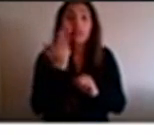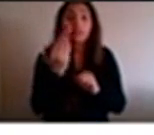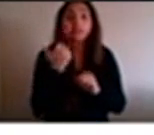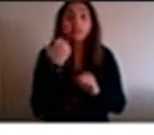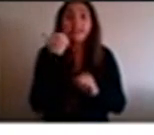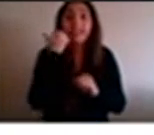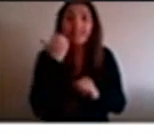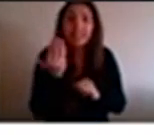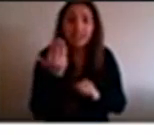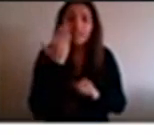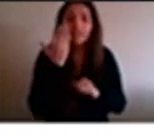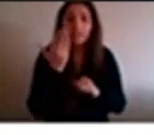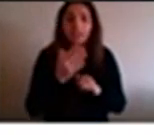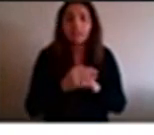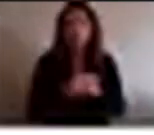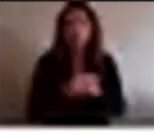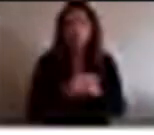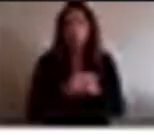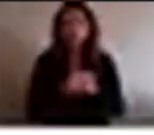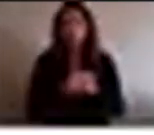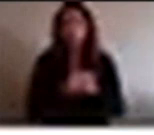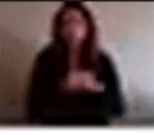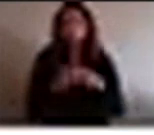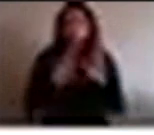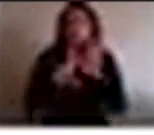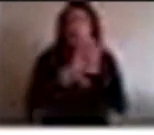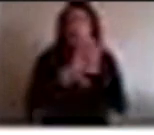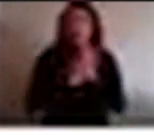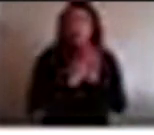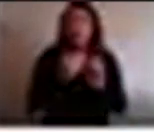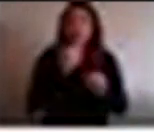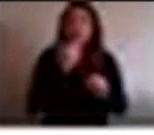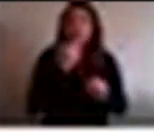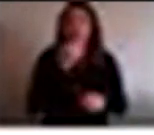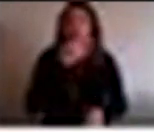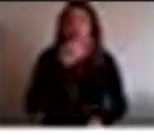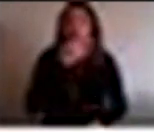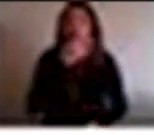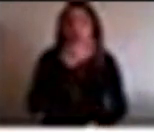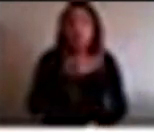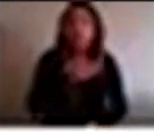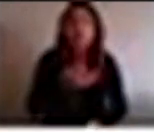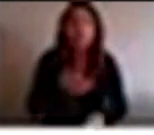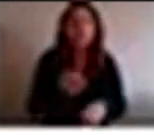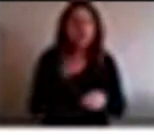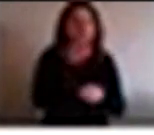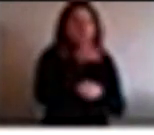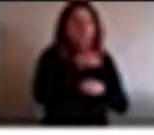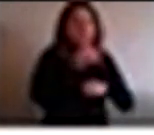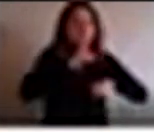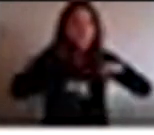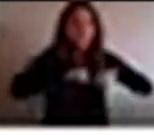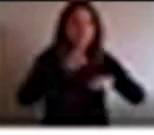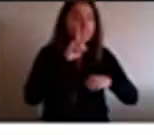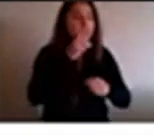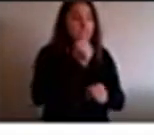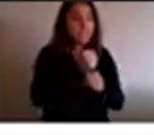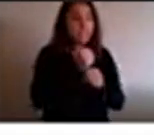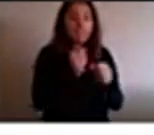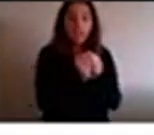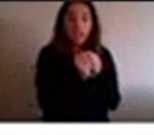la ley también establece la preferencia en la adjudicación del contrato, pero digamos este ejercicio que la empresa apenas tiene